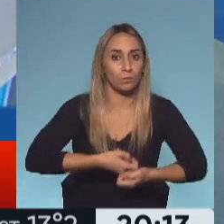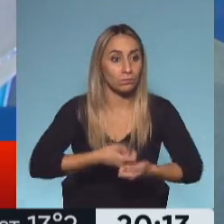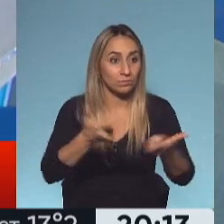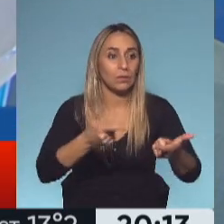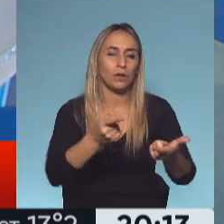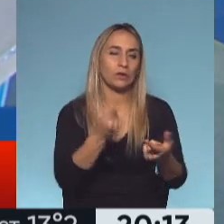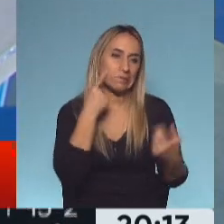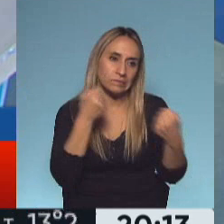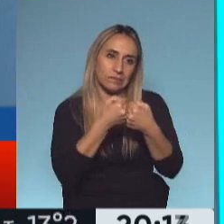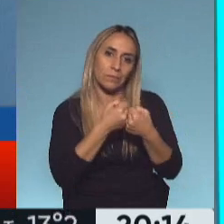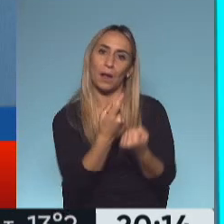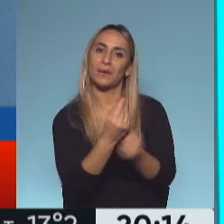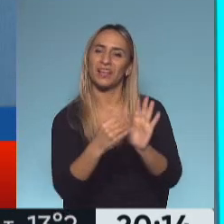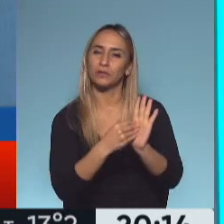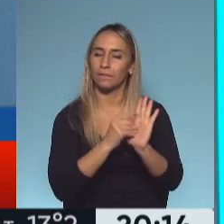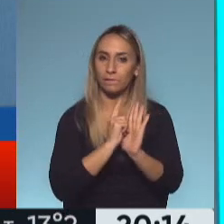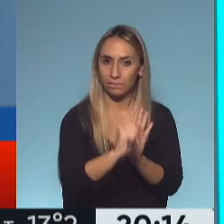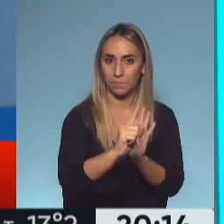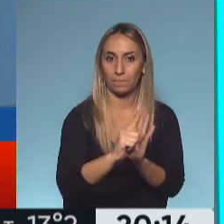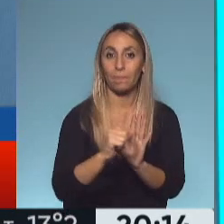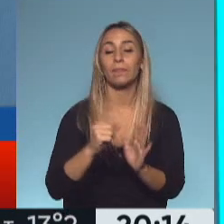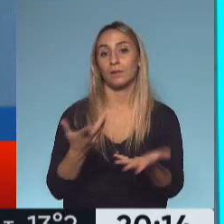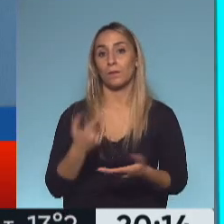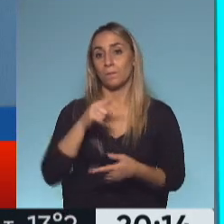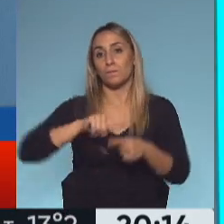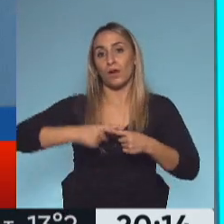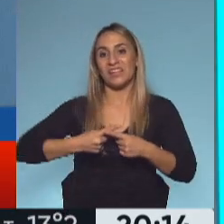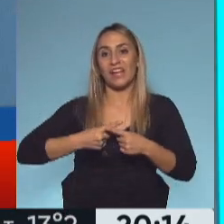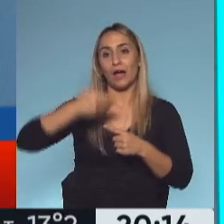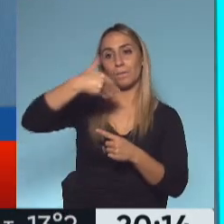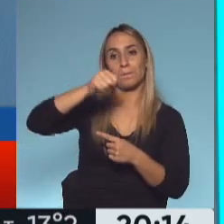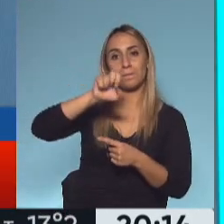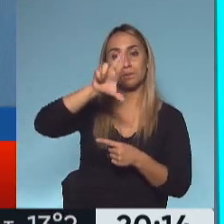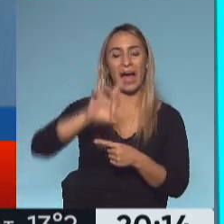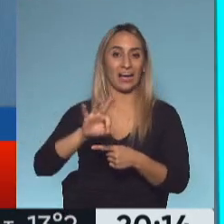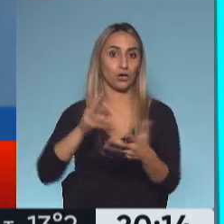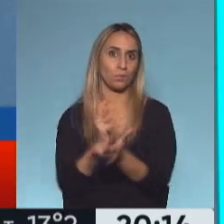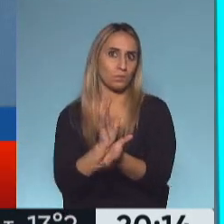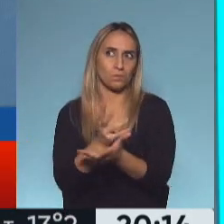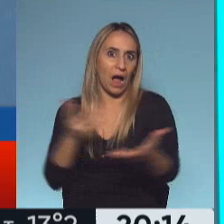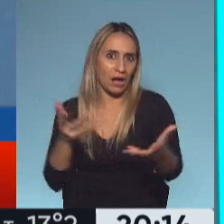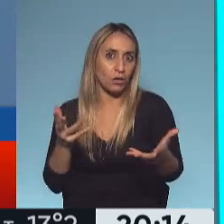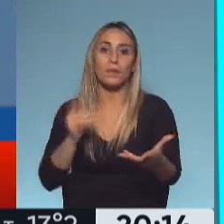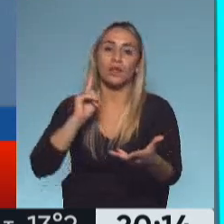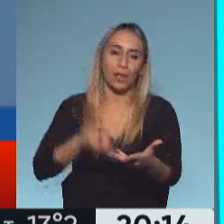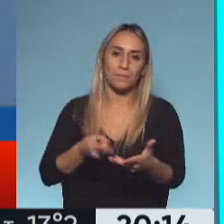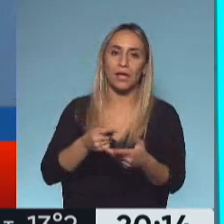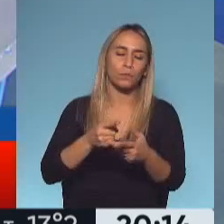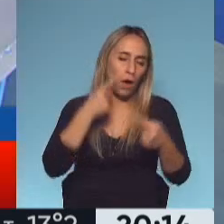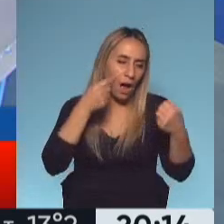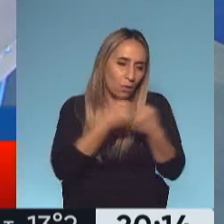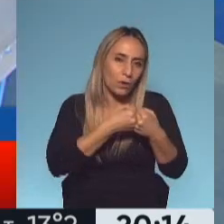fuerte que lo estamos absorbiendo con una combinación entre la política macro y herramientas de mecanismos de control de precios y acuerdos